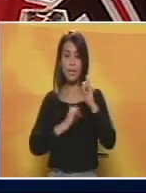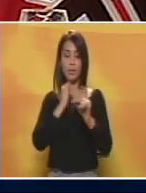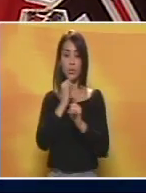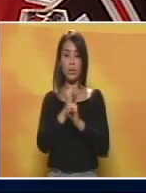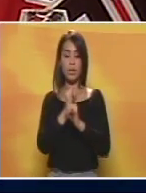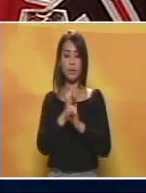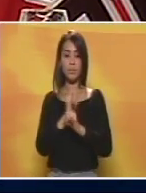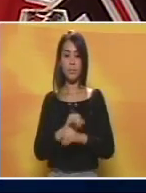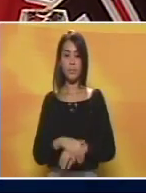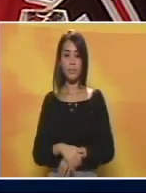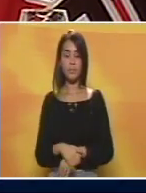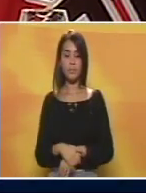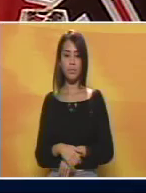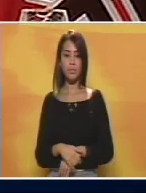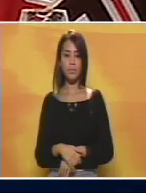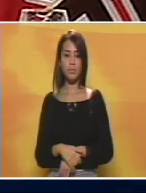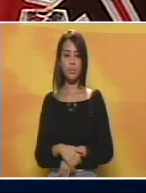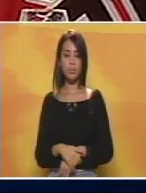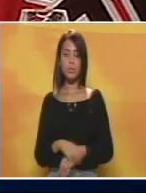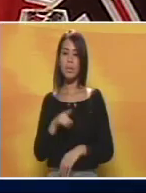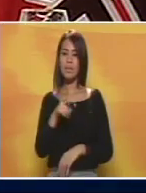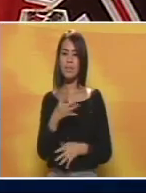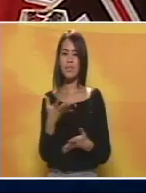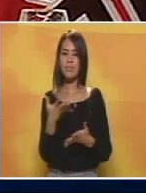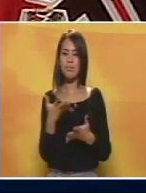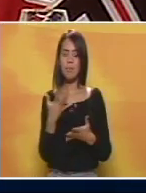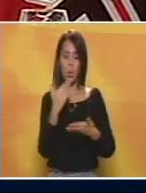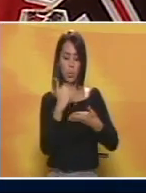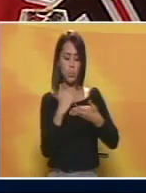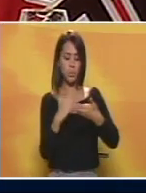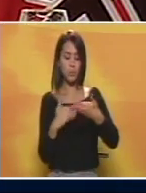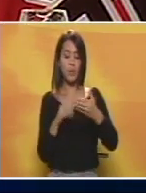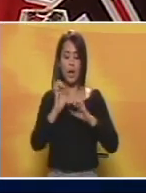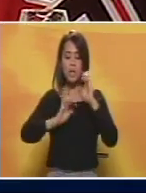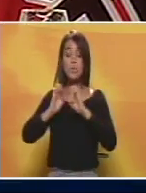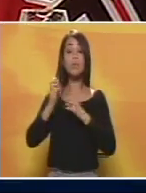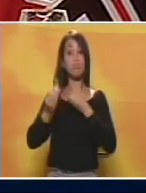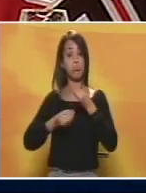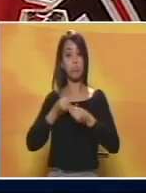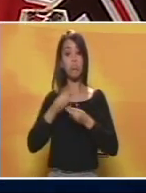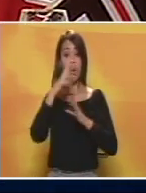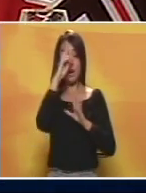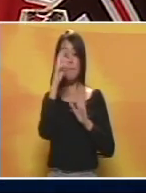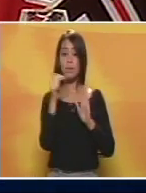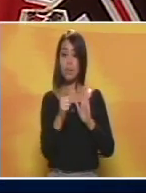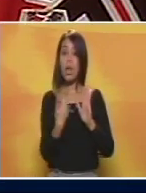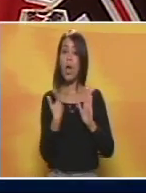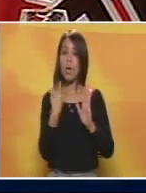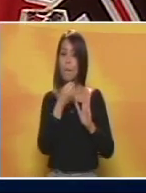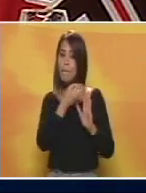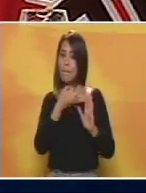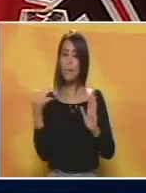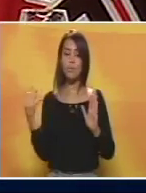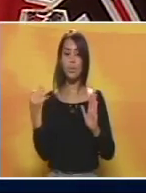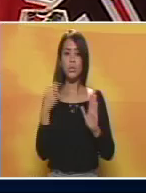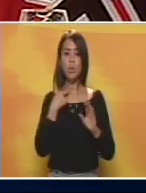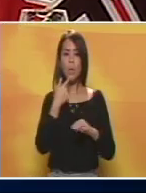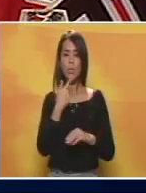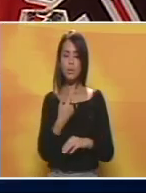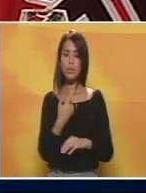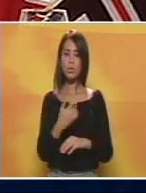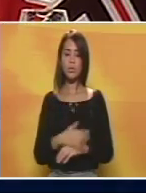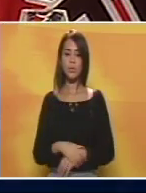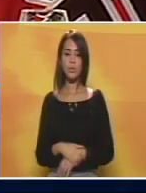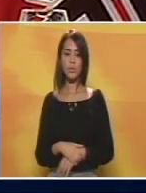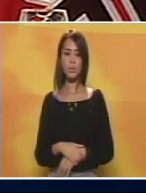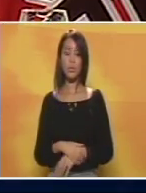internacional. Allí el cronograma de auditoría se ha venido cumpliendo perfectamente, como ha sido público. Las